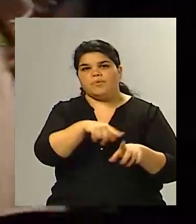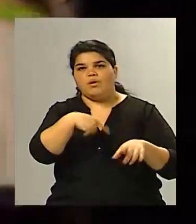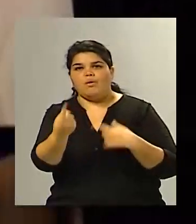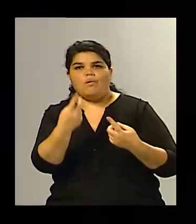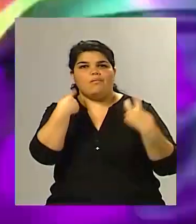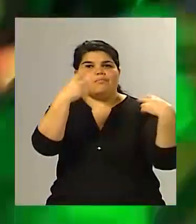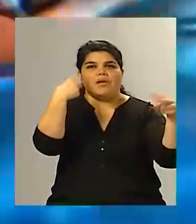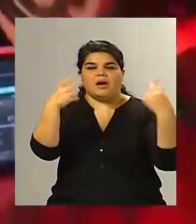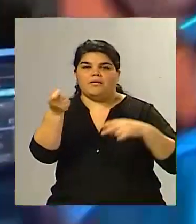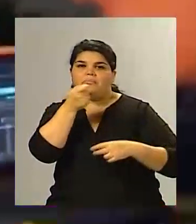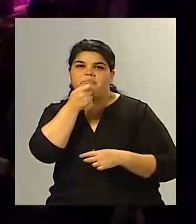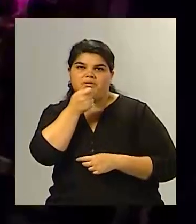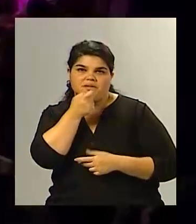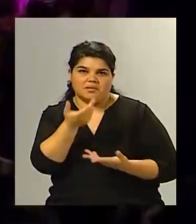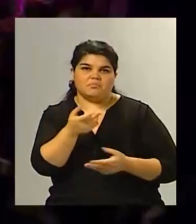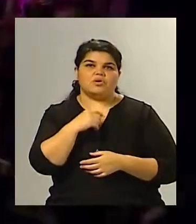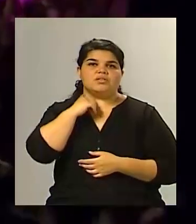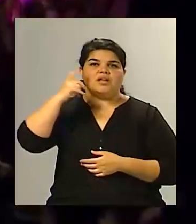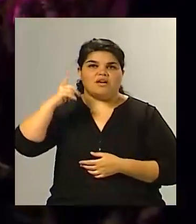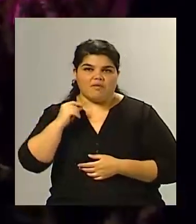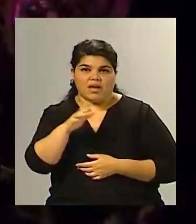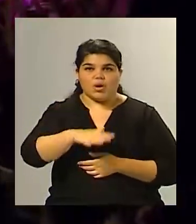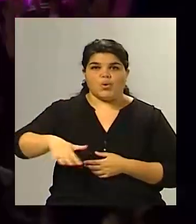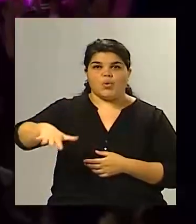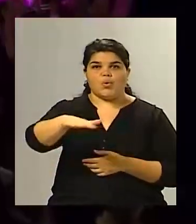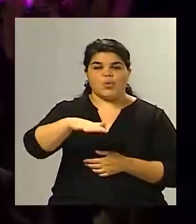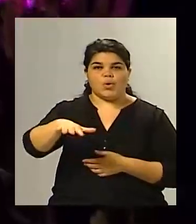tenemos el San Rafael, Valle Grande, ¿sí?